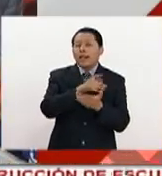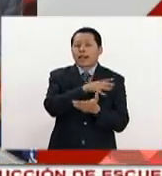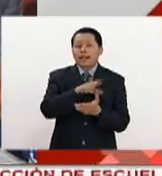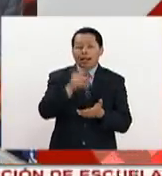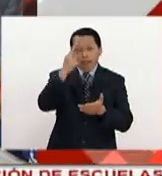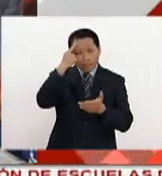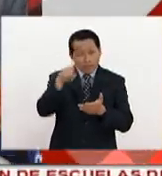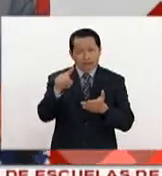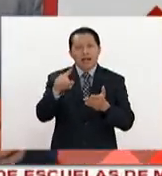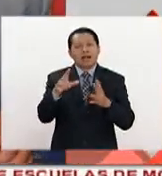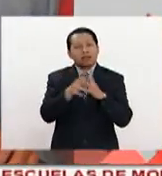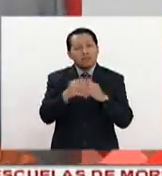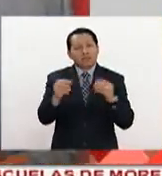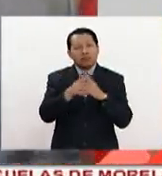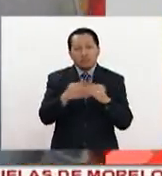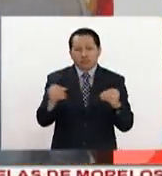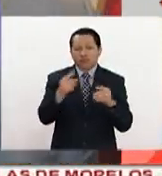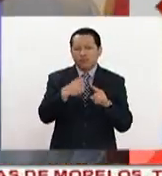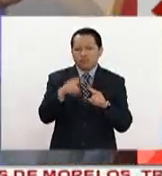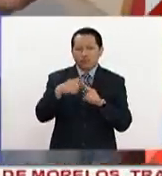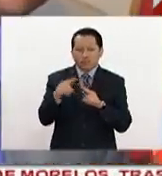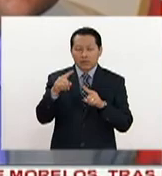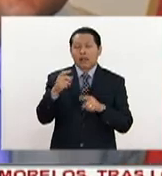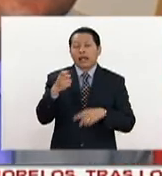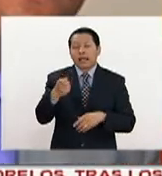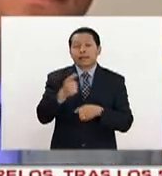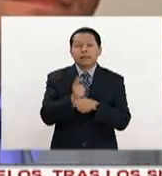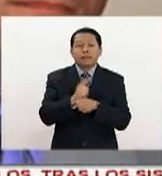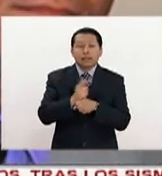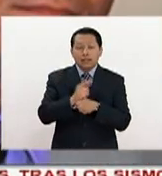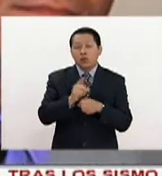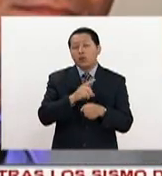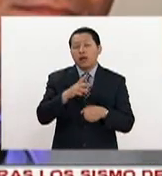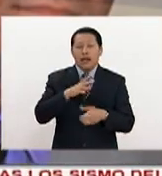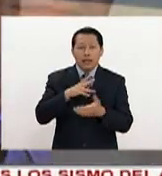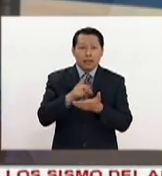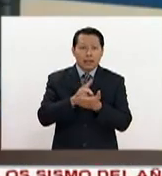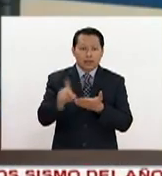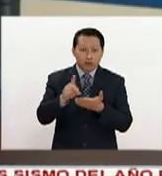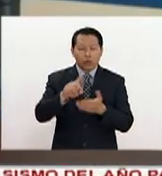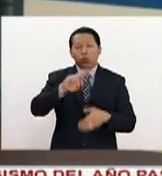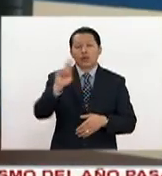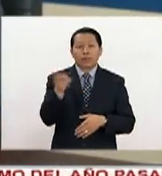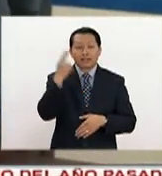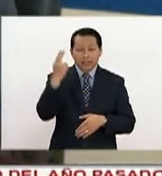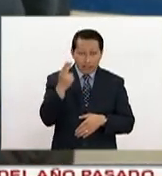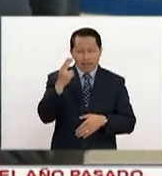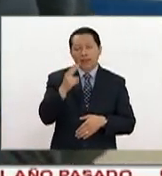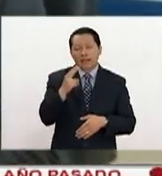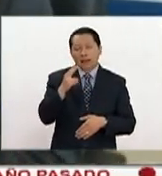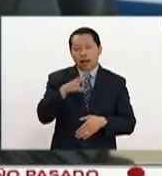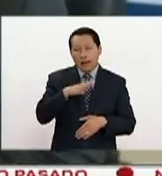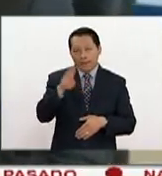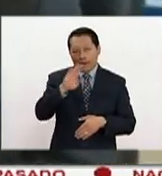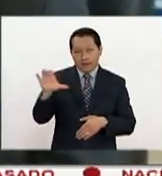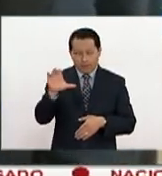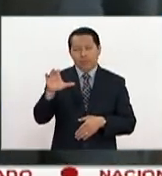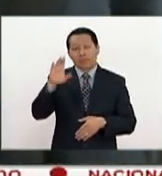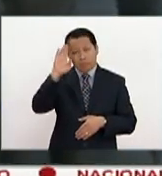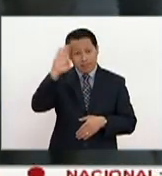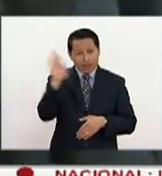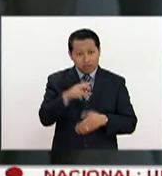Materia de Desaparición Forzada. Galván Gallardo es licenciado en Derecho por la Universidad Autónoma de Baja California, maestro en